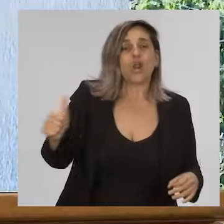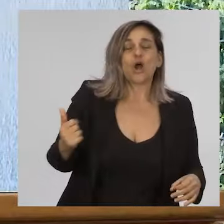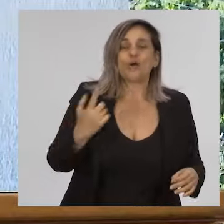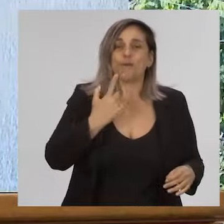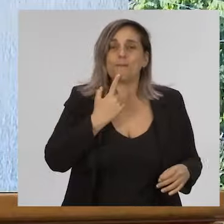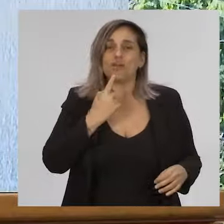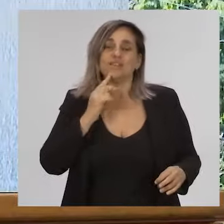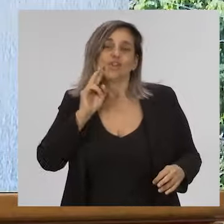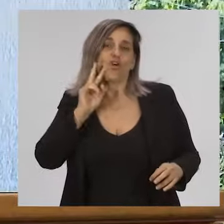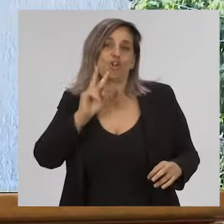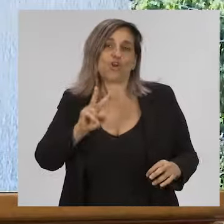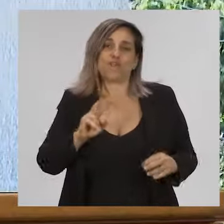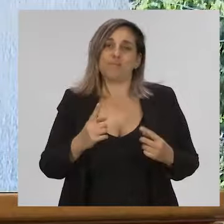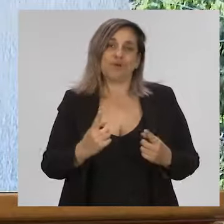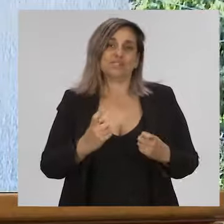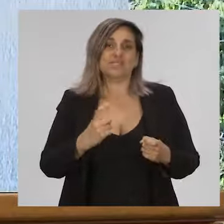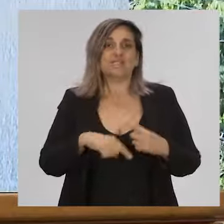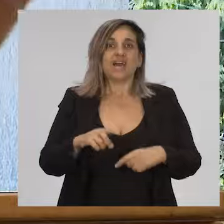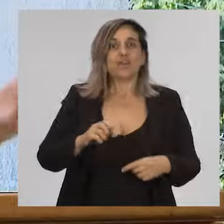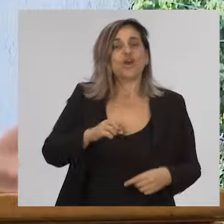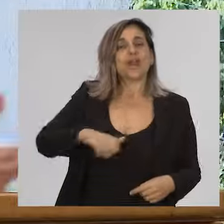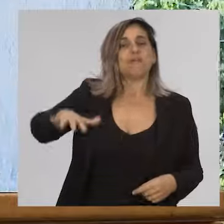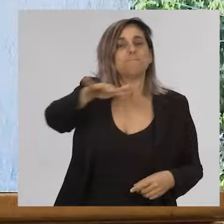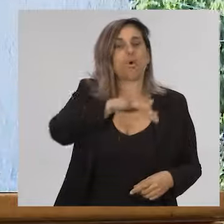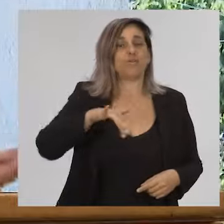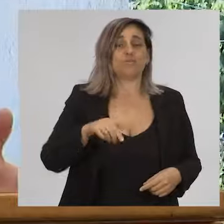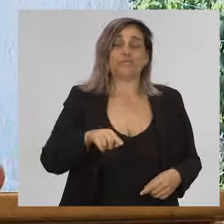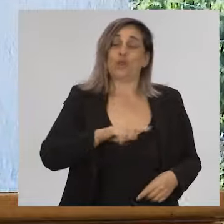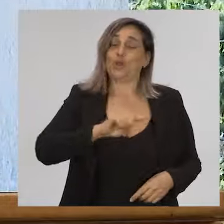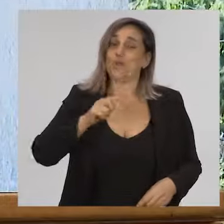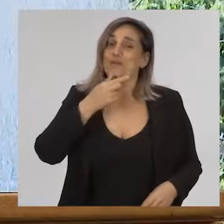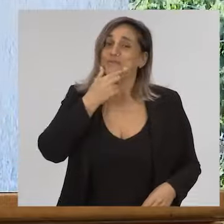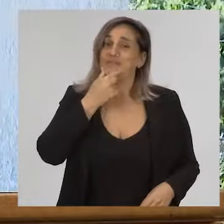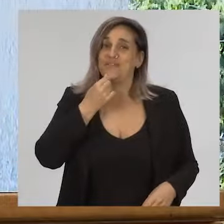los logros de un político se miran necesariamente en el espejo del pueblo. Entonces es muy difícil